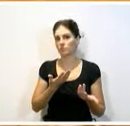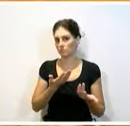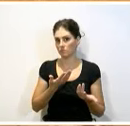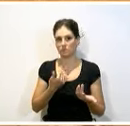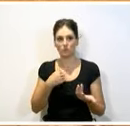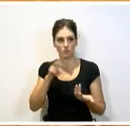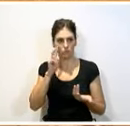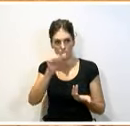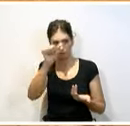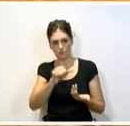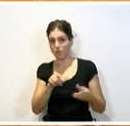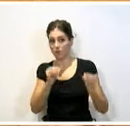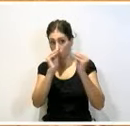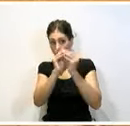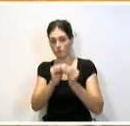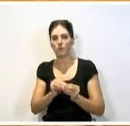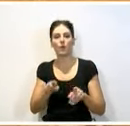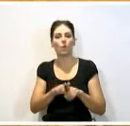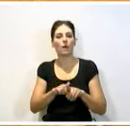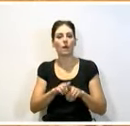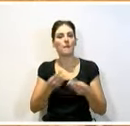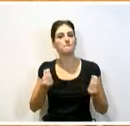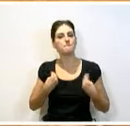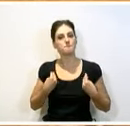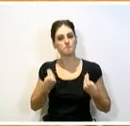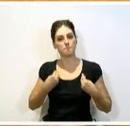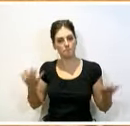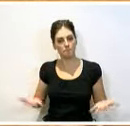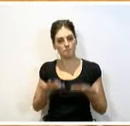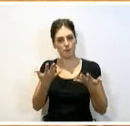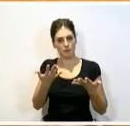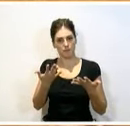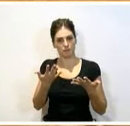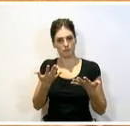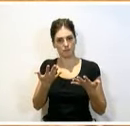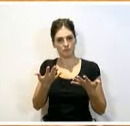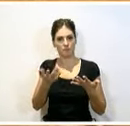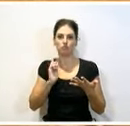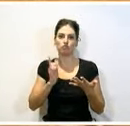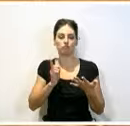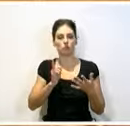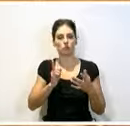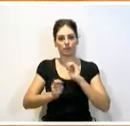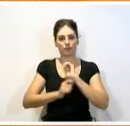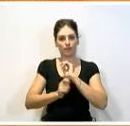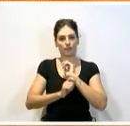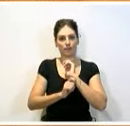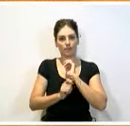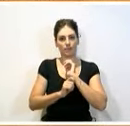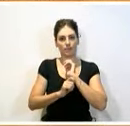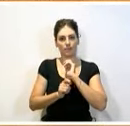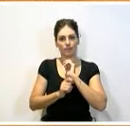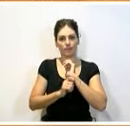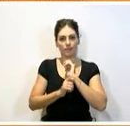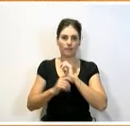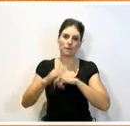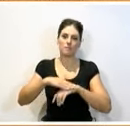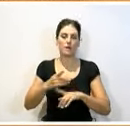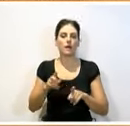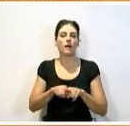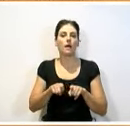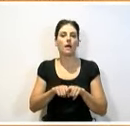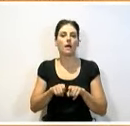ahora, esto, mantenerla viva y reencararla de esta forma, es solo una estrategia parlamentaria para deshojar la